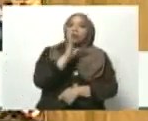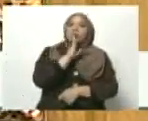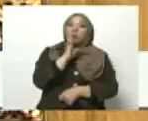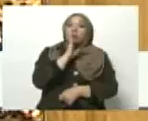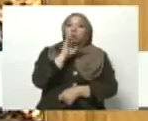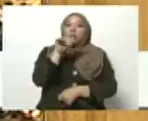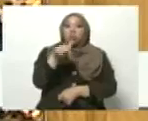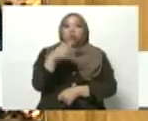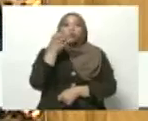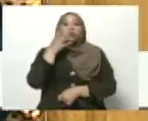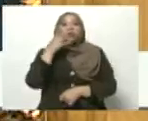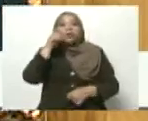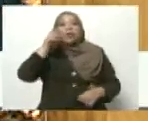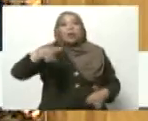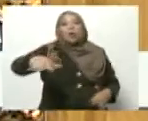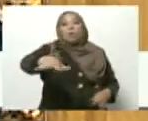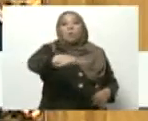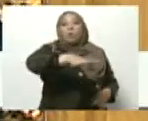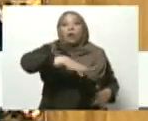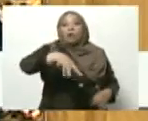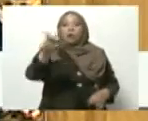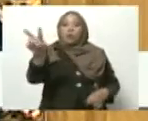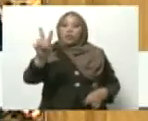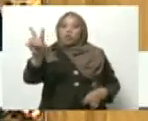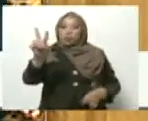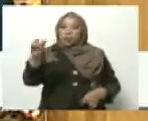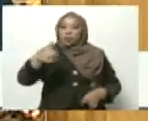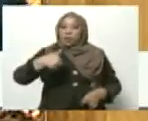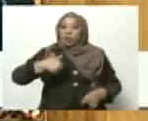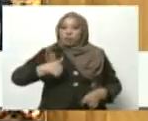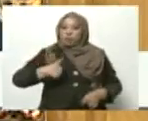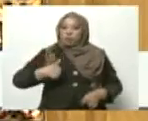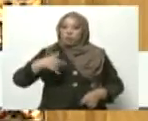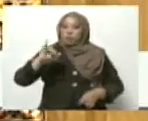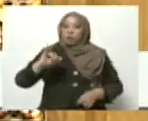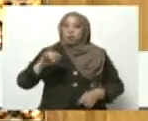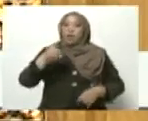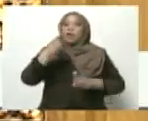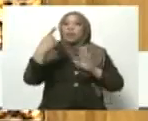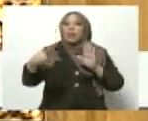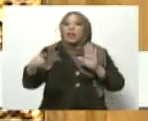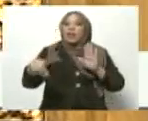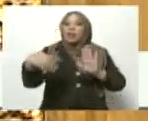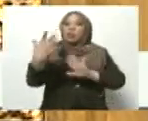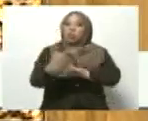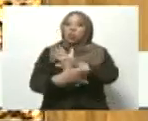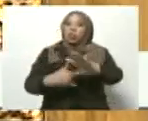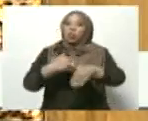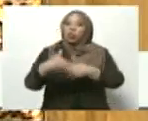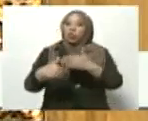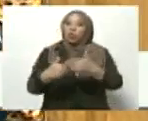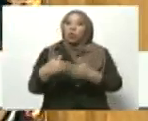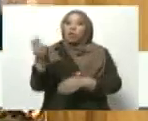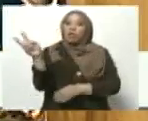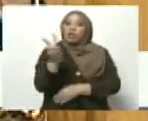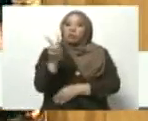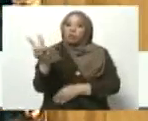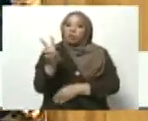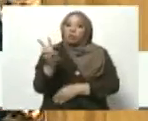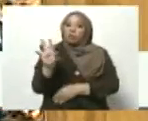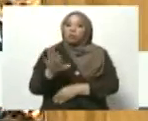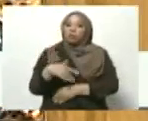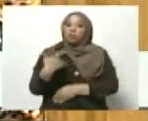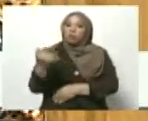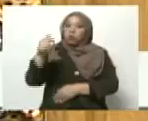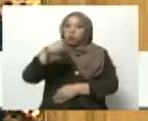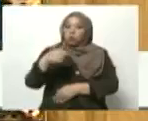nación, son del pueblo venezolano, no son de Maduro, son del pueblo venezolano. Y están ahí por derecho de Venezuela en el Fondo Monetario Internacional, pero no podemos usarlo en medio